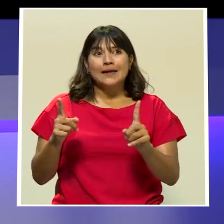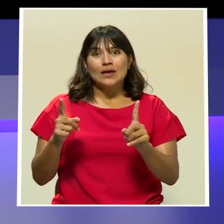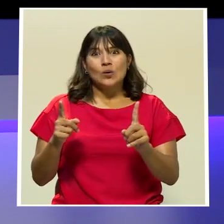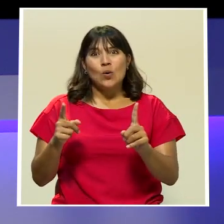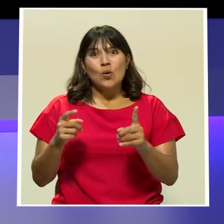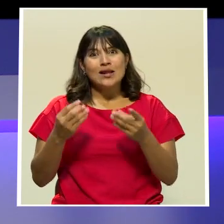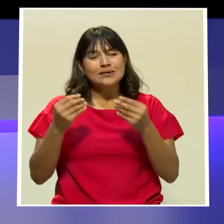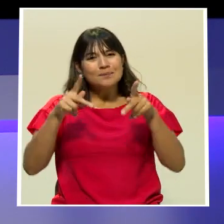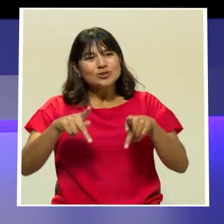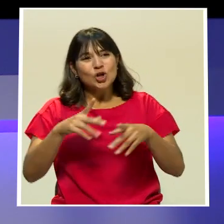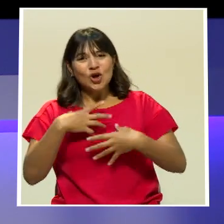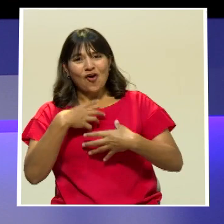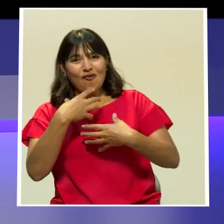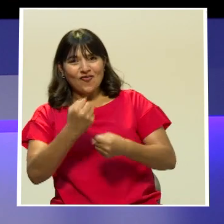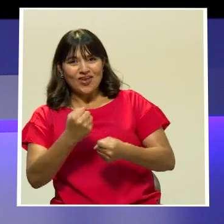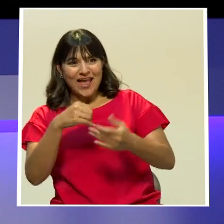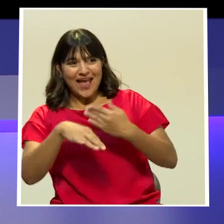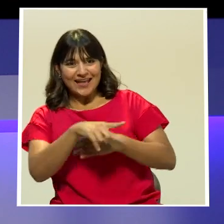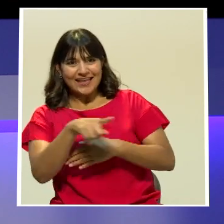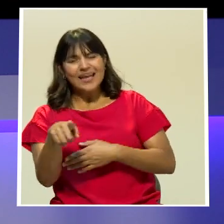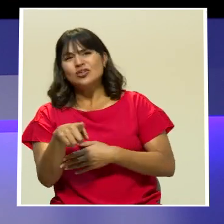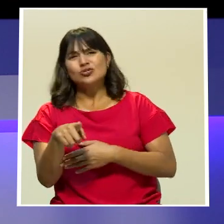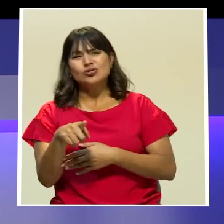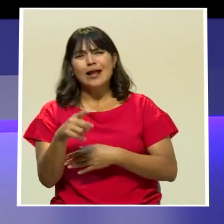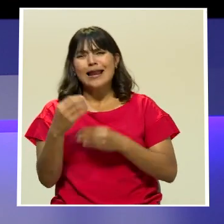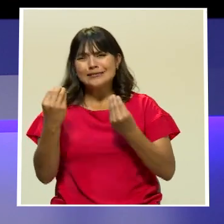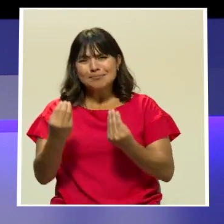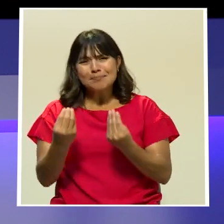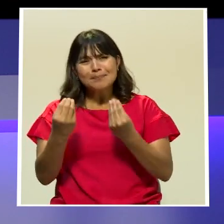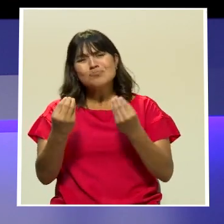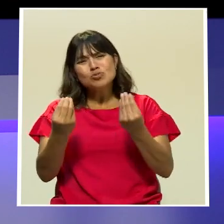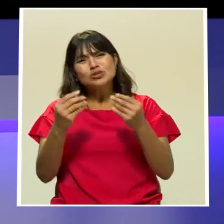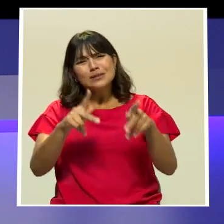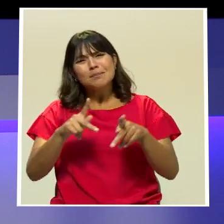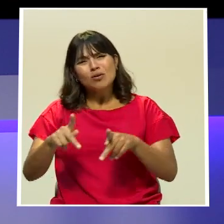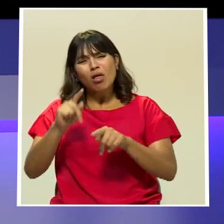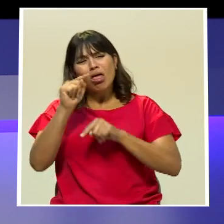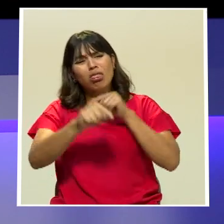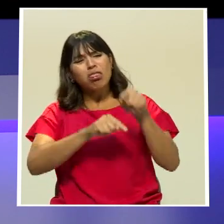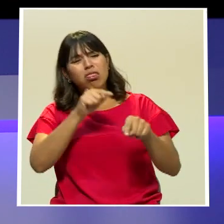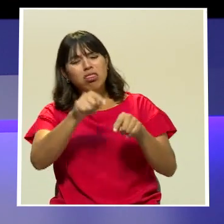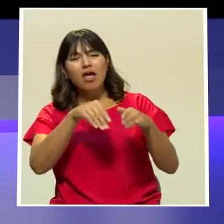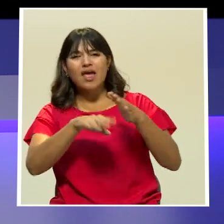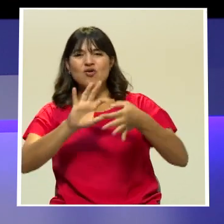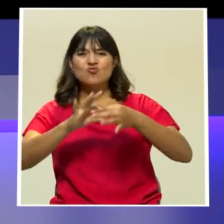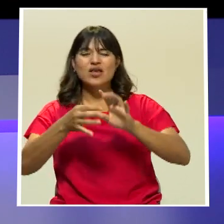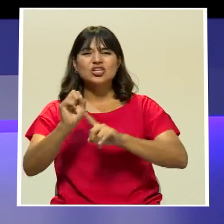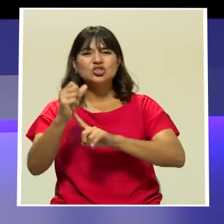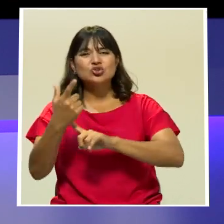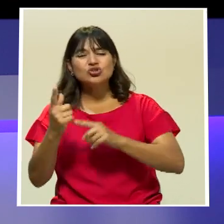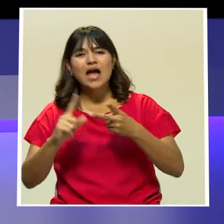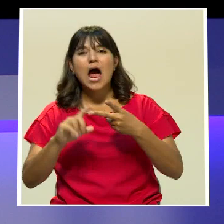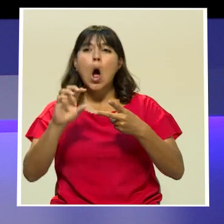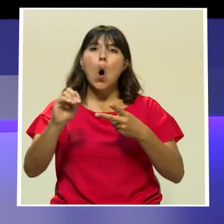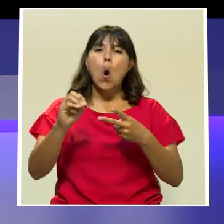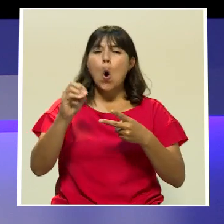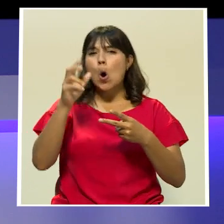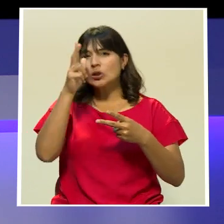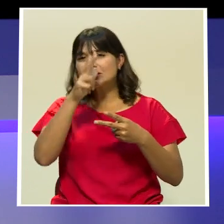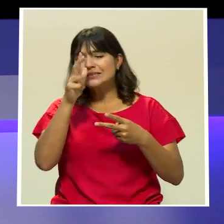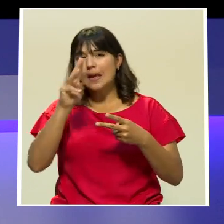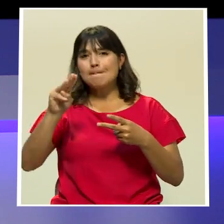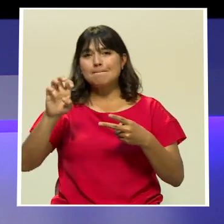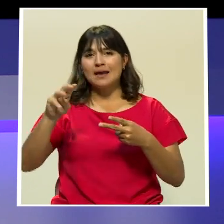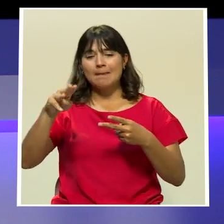esas personas en las redes sociales y los memes y las reacciones que hay cuando salen y dan una palabra en un sentido u en